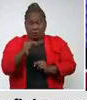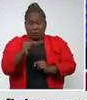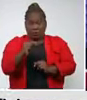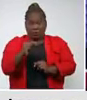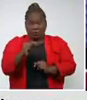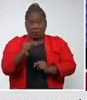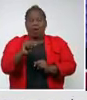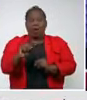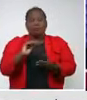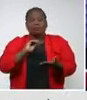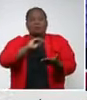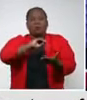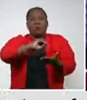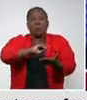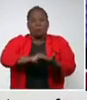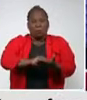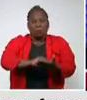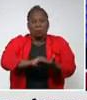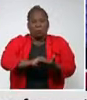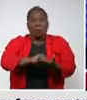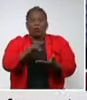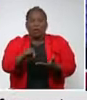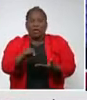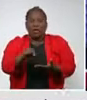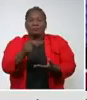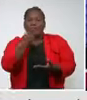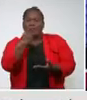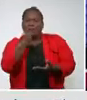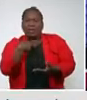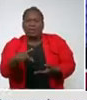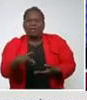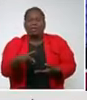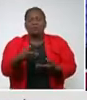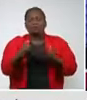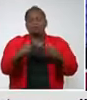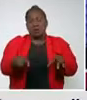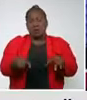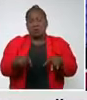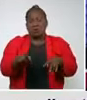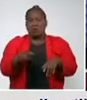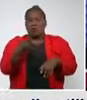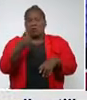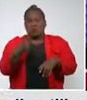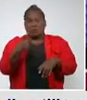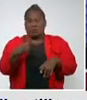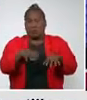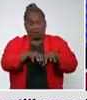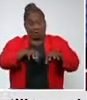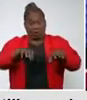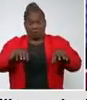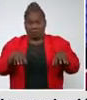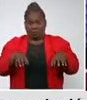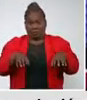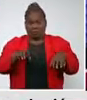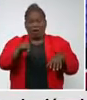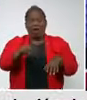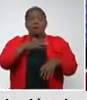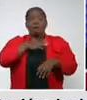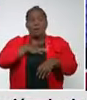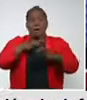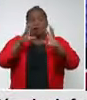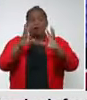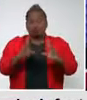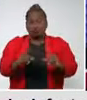pone tratamiento para su sintomatología, pero no necesariamente tiene que tener en aislamiento. Pero hay que esperar esos resultados